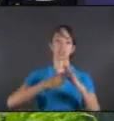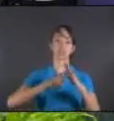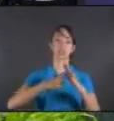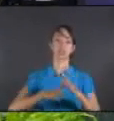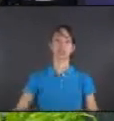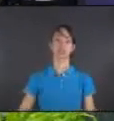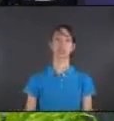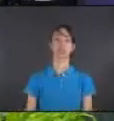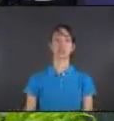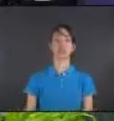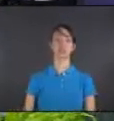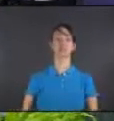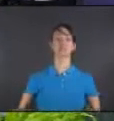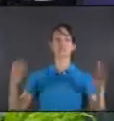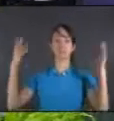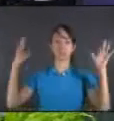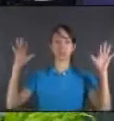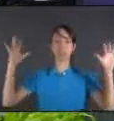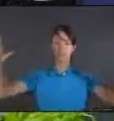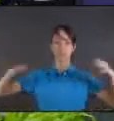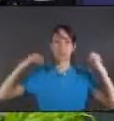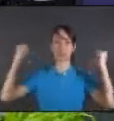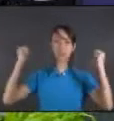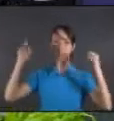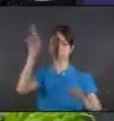Reiníciela y termínela.